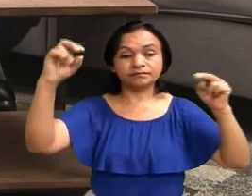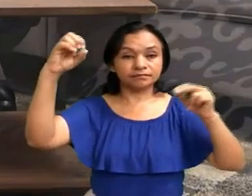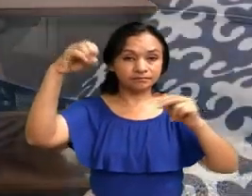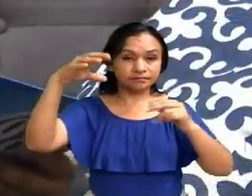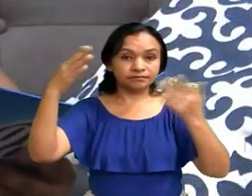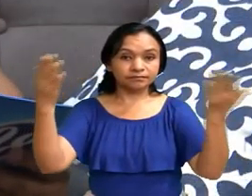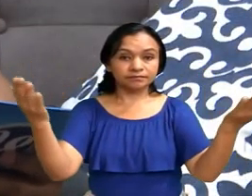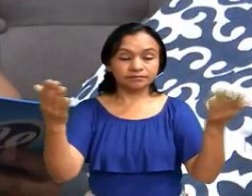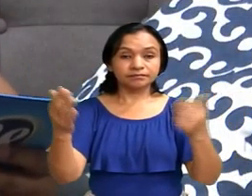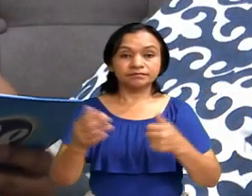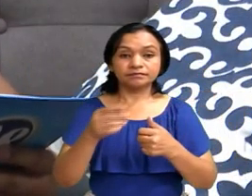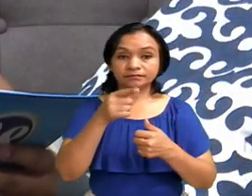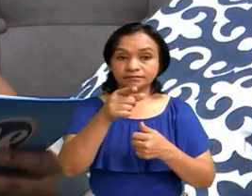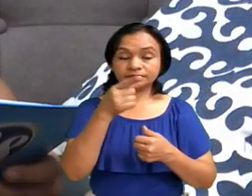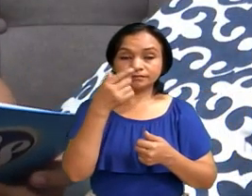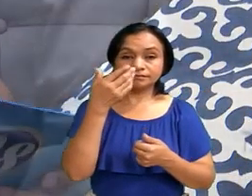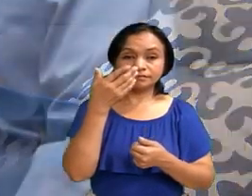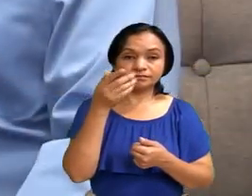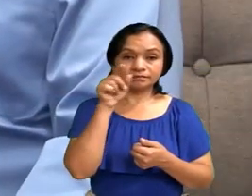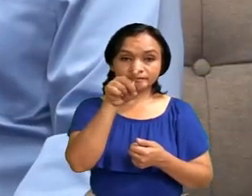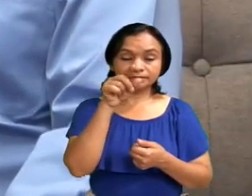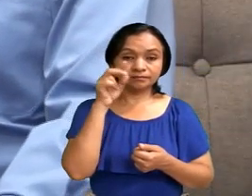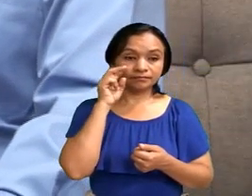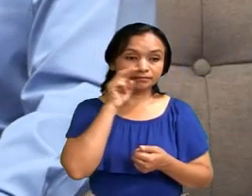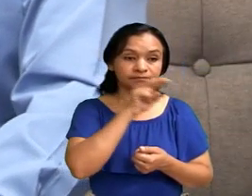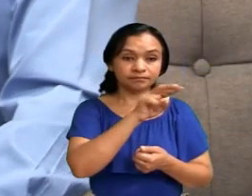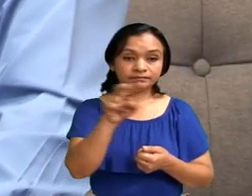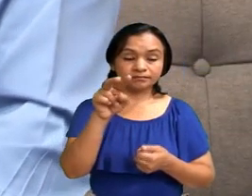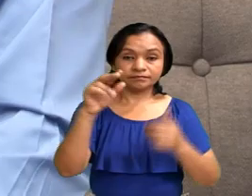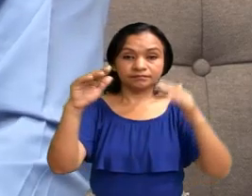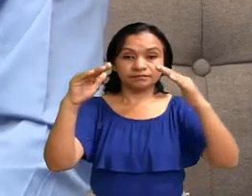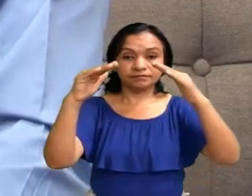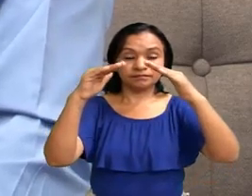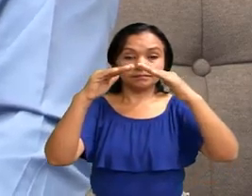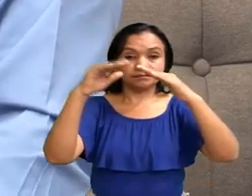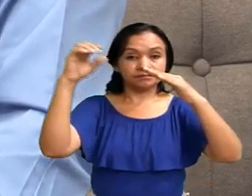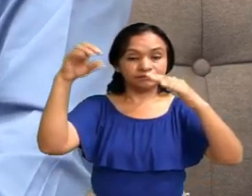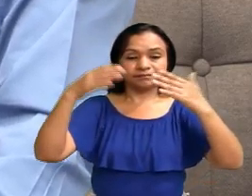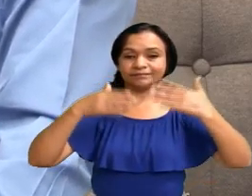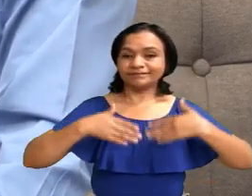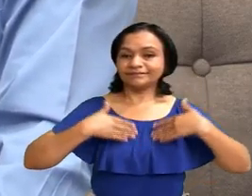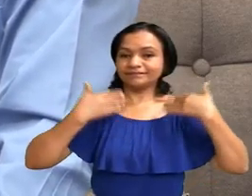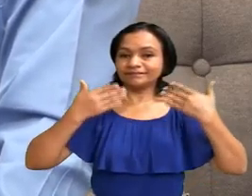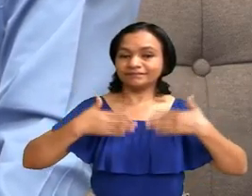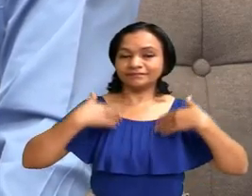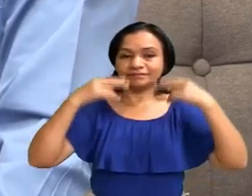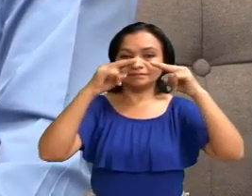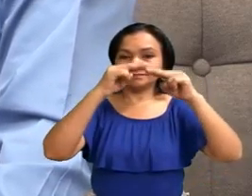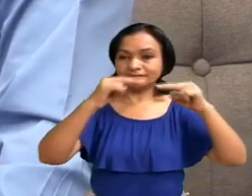pueblo presidente. Por eso es que usted ve que cuando llega la energía, la alegría,